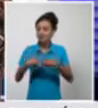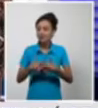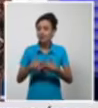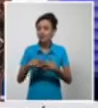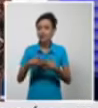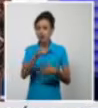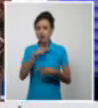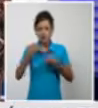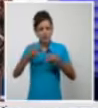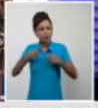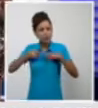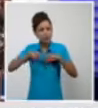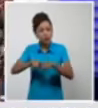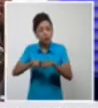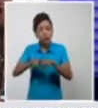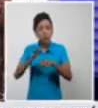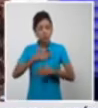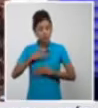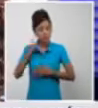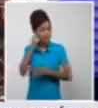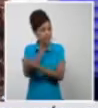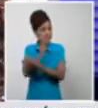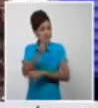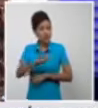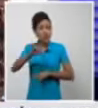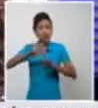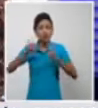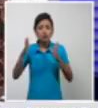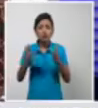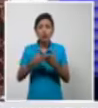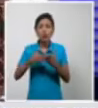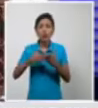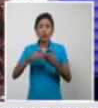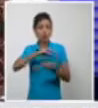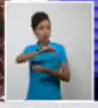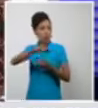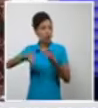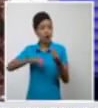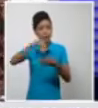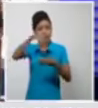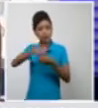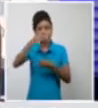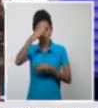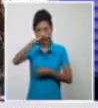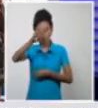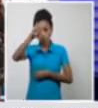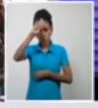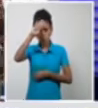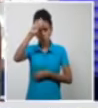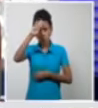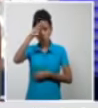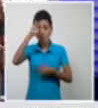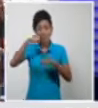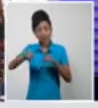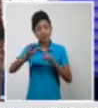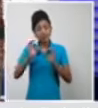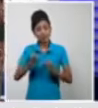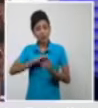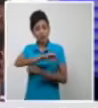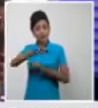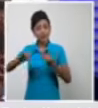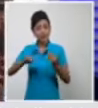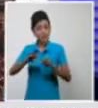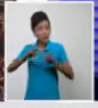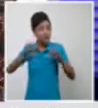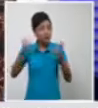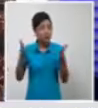desde las ciencias sociales todos los procesos de transformación en Cuba, pero la transformación es colectiva, nos involucra a todas y